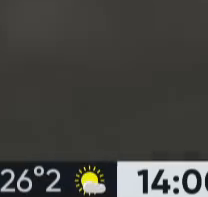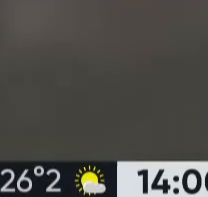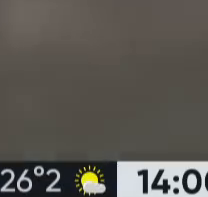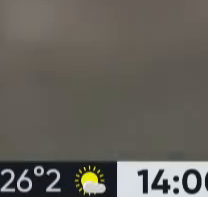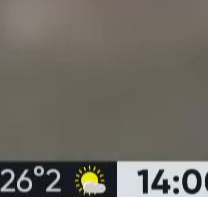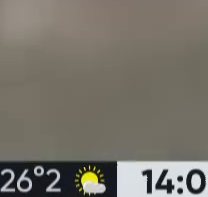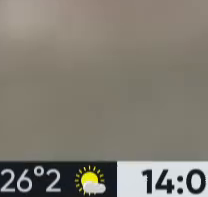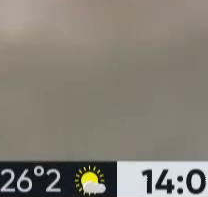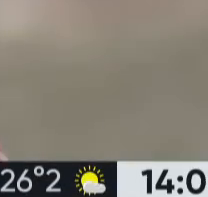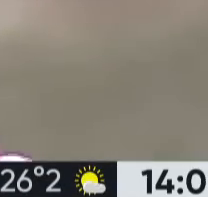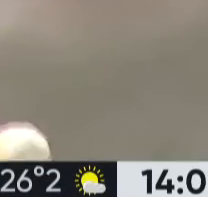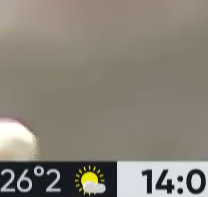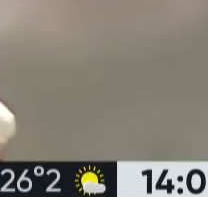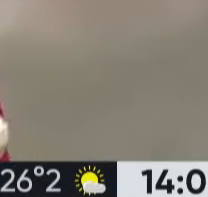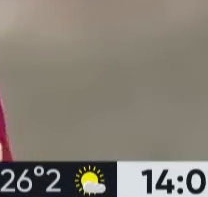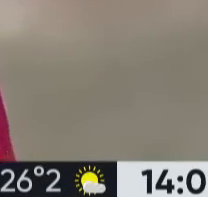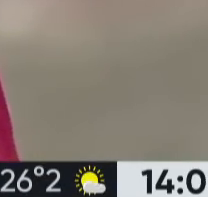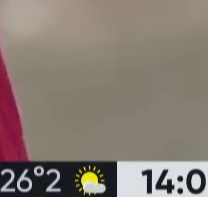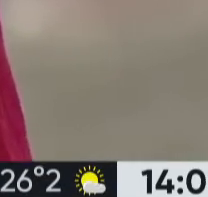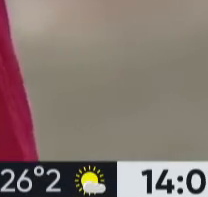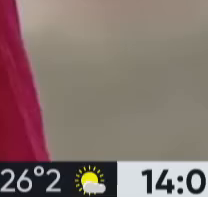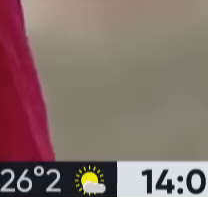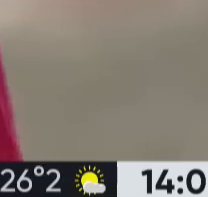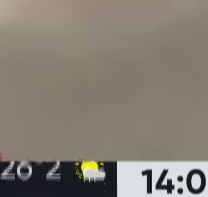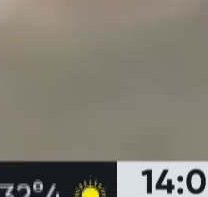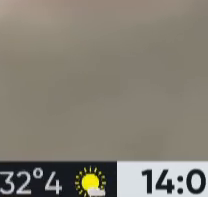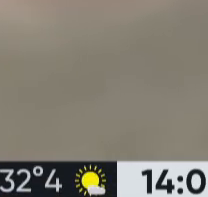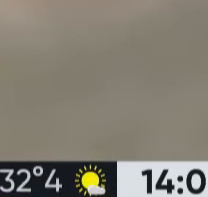deseo. Gracias, mi blanco clave.